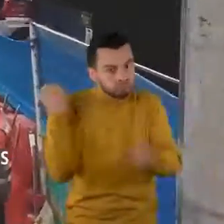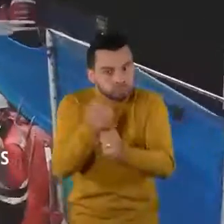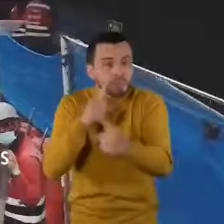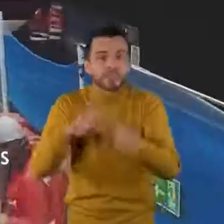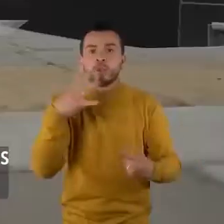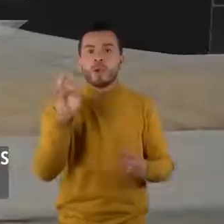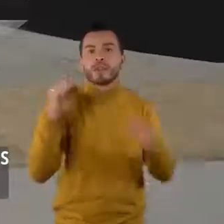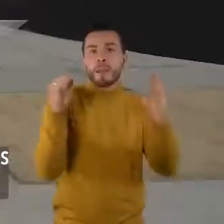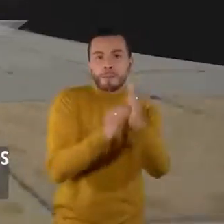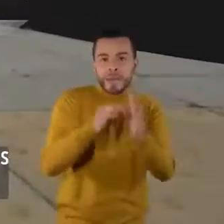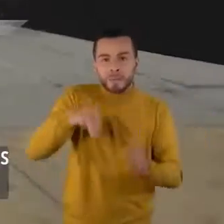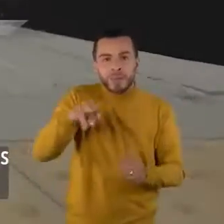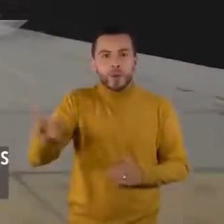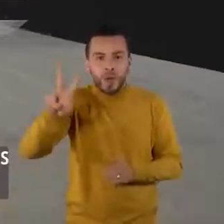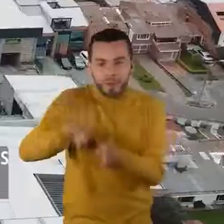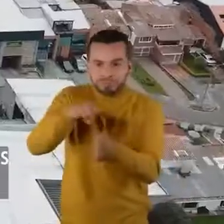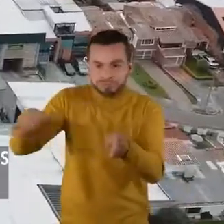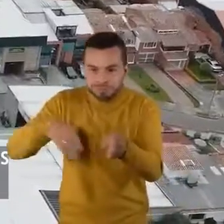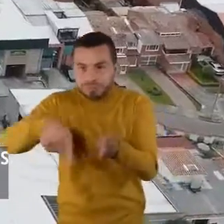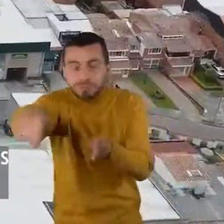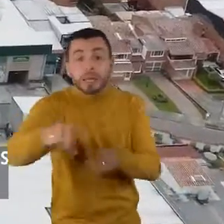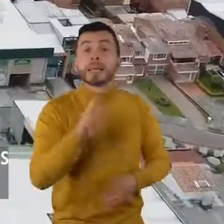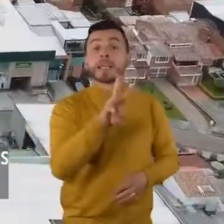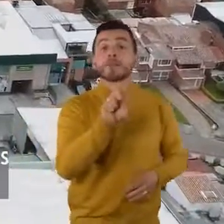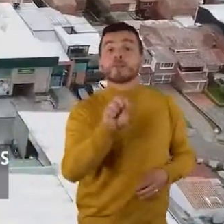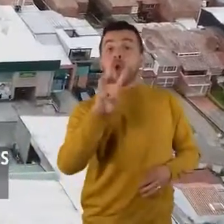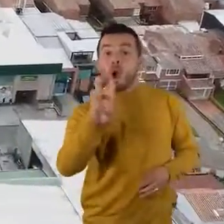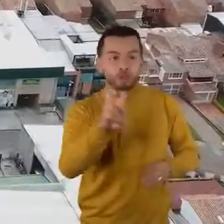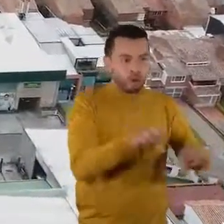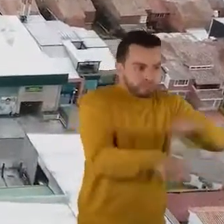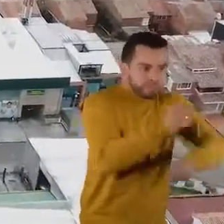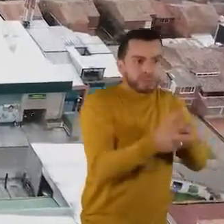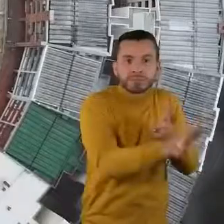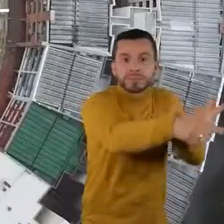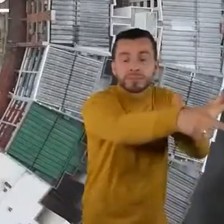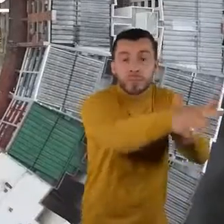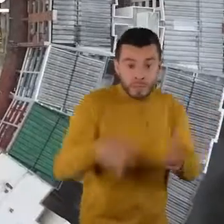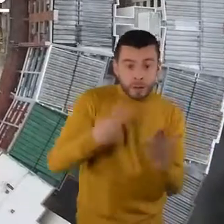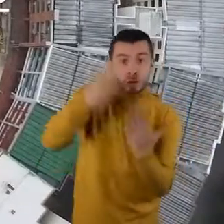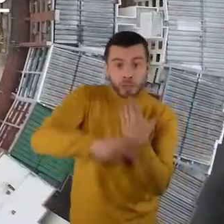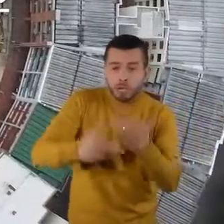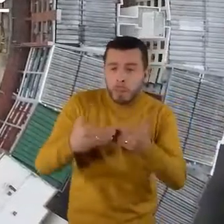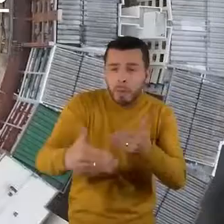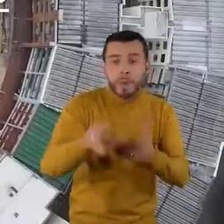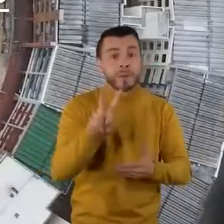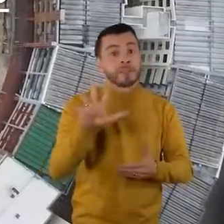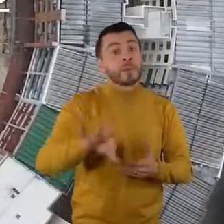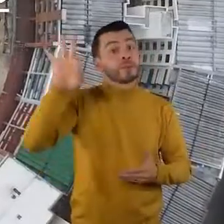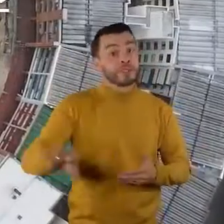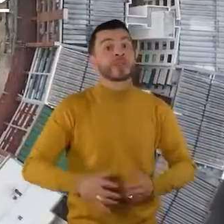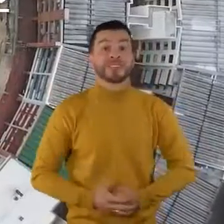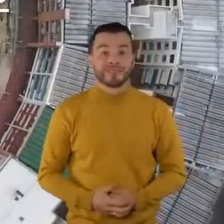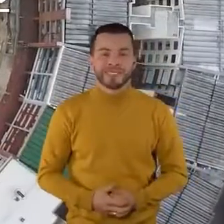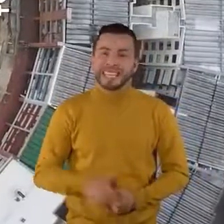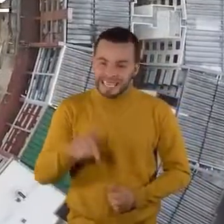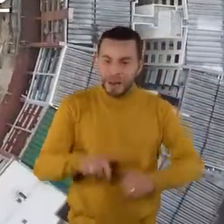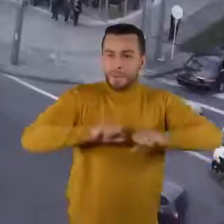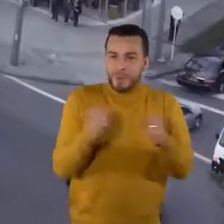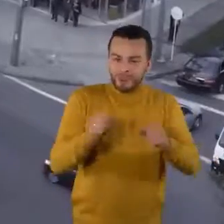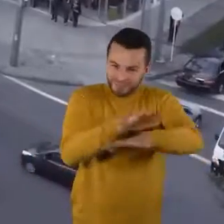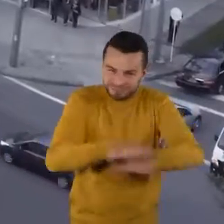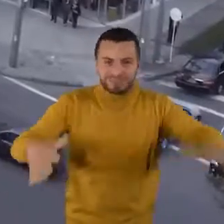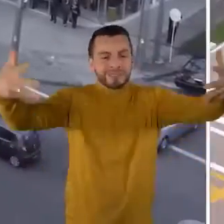ciclorrutas y otro mil 390 metros cuadrados de zonas verdes en la calle 116 estamos